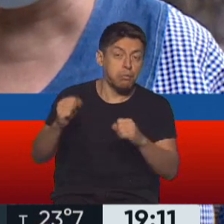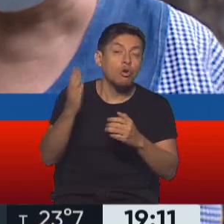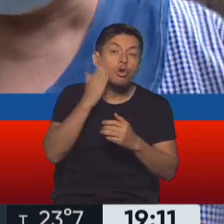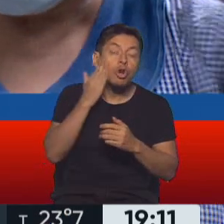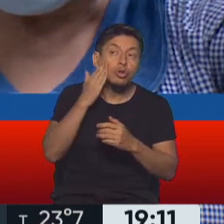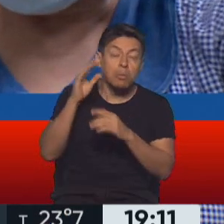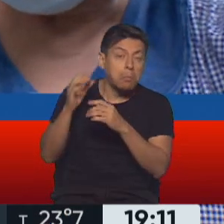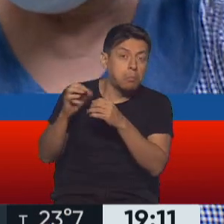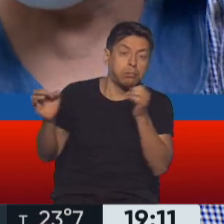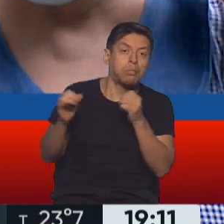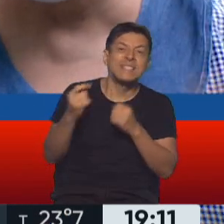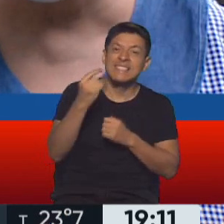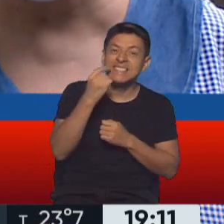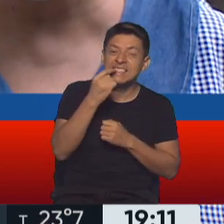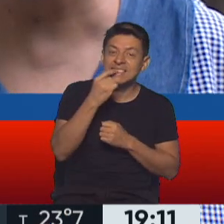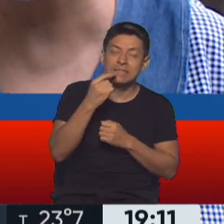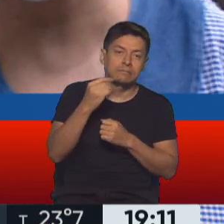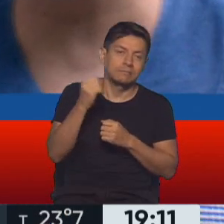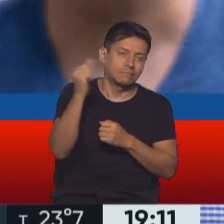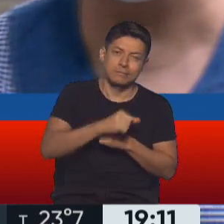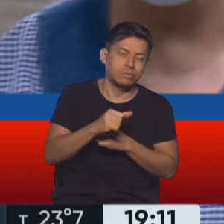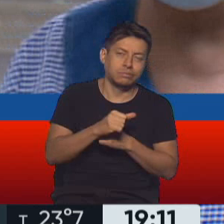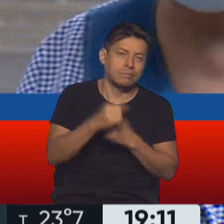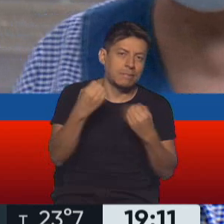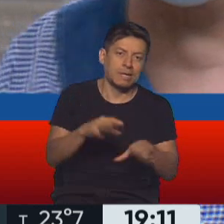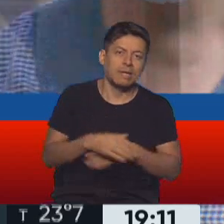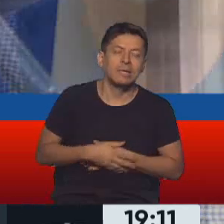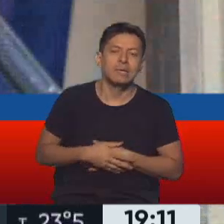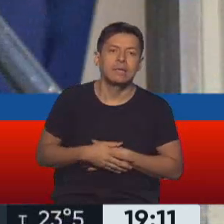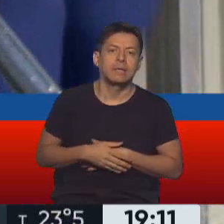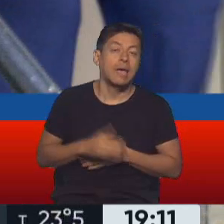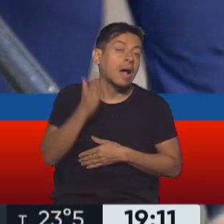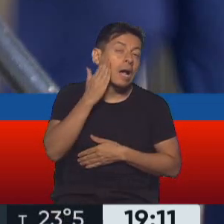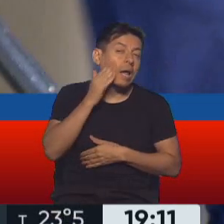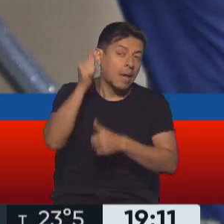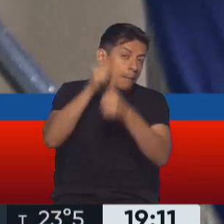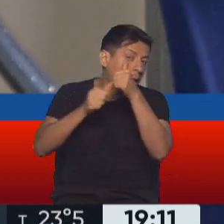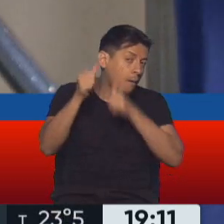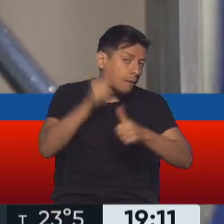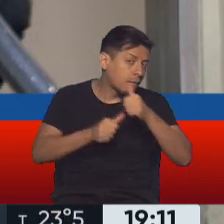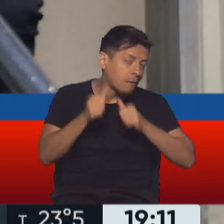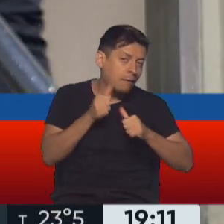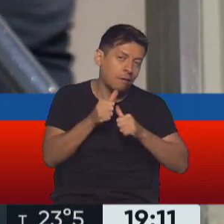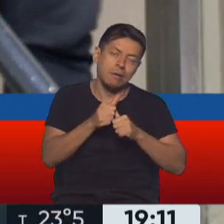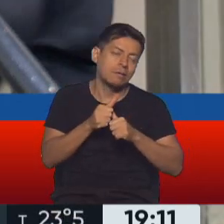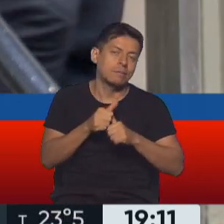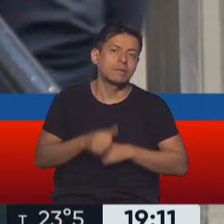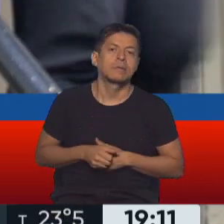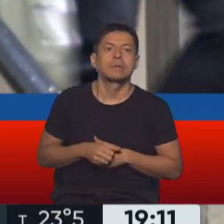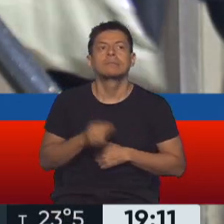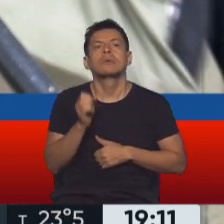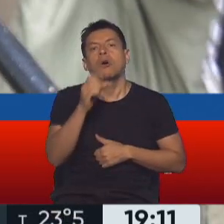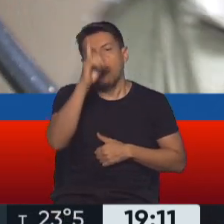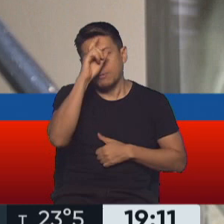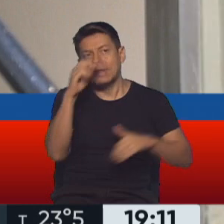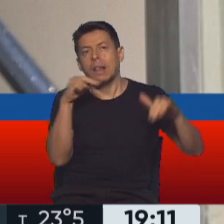dos dientes incisivos superiores, tiene lesiones múltiples en la cara, así que fue derivado maxilofacial